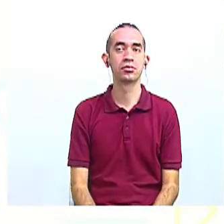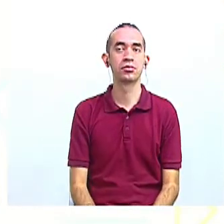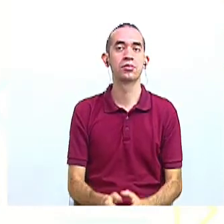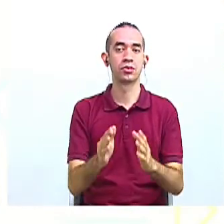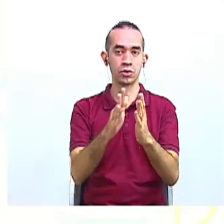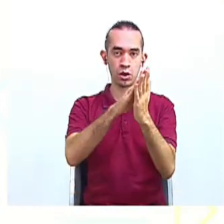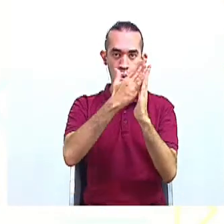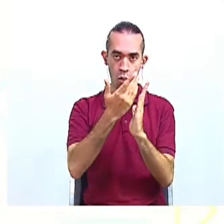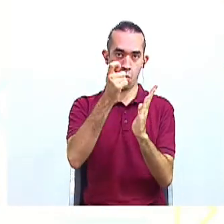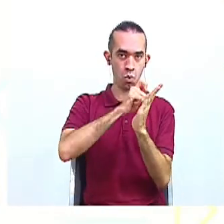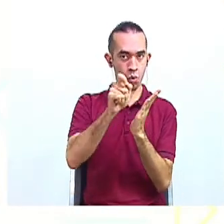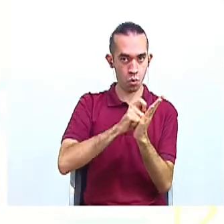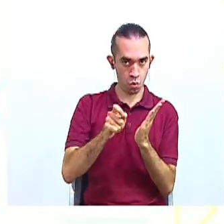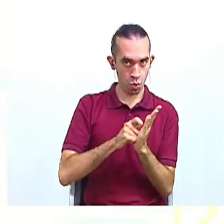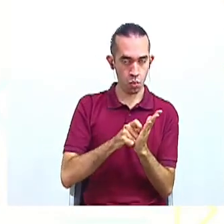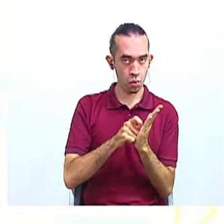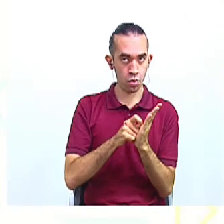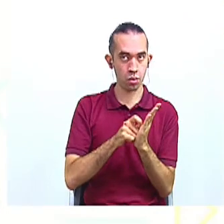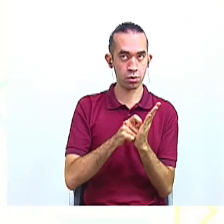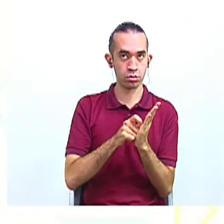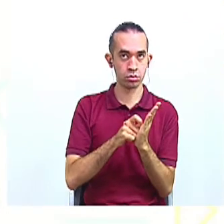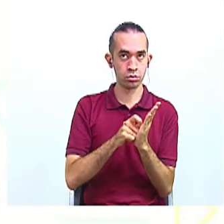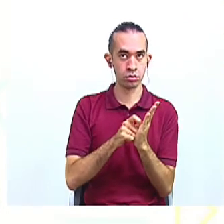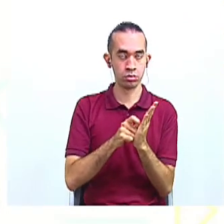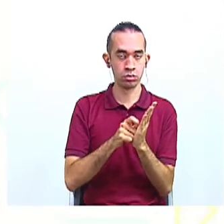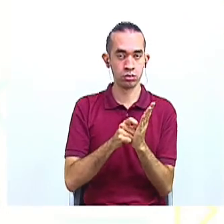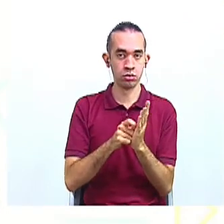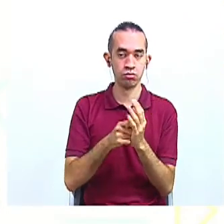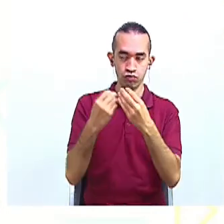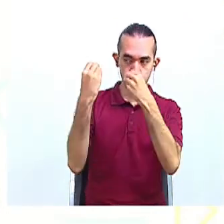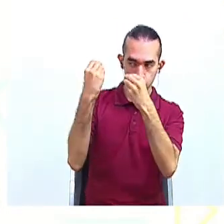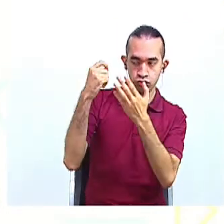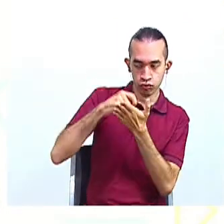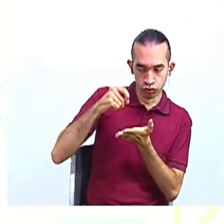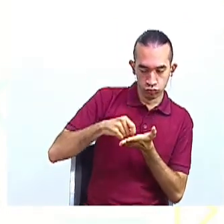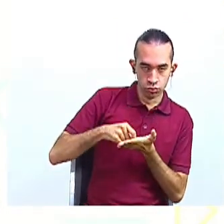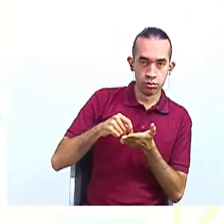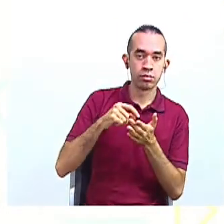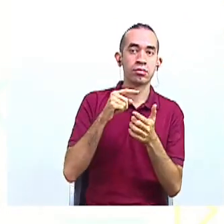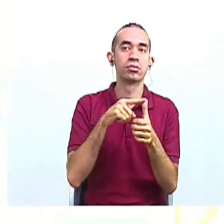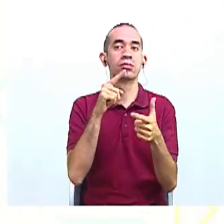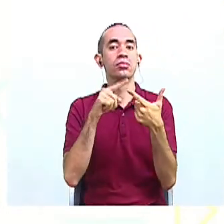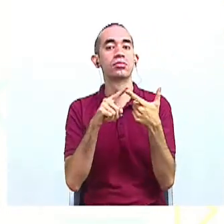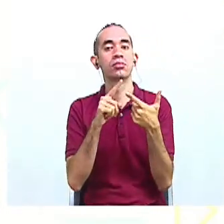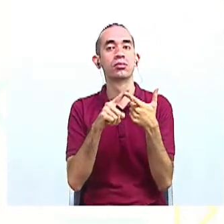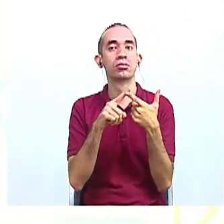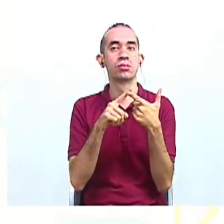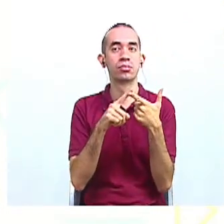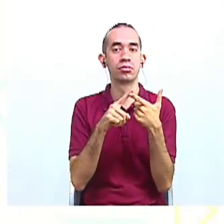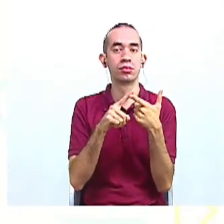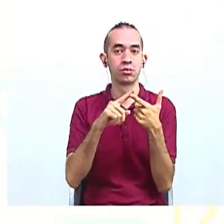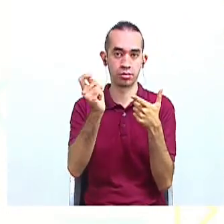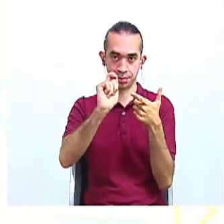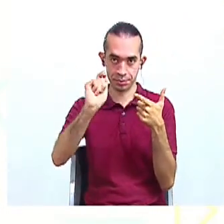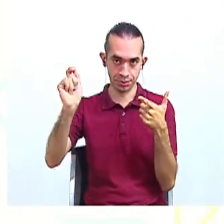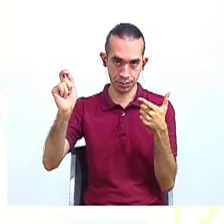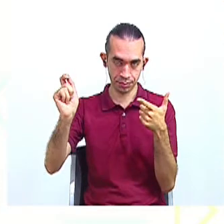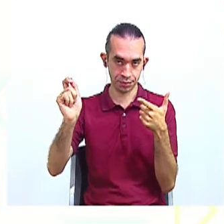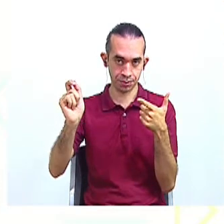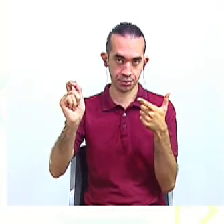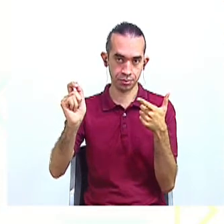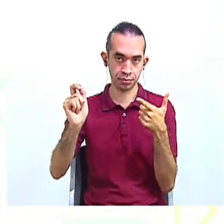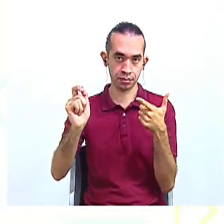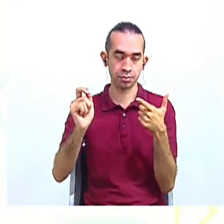Necesitaremos el cuaderno para realizar nuestros apuntes, necesitaremos nuestro lápiz para